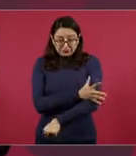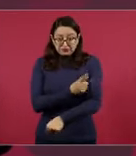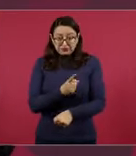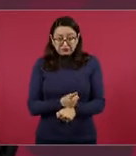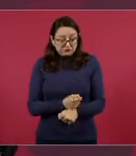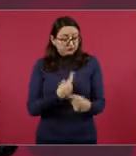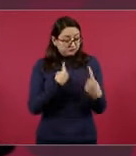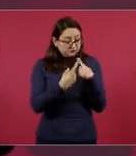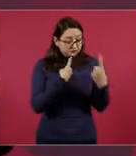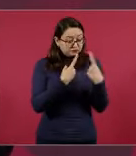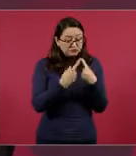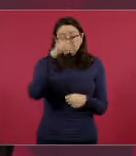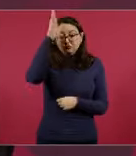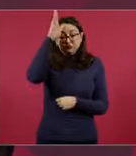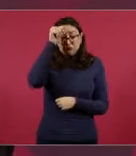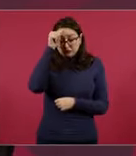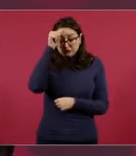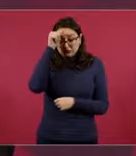Llegamos a muy buenos acuerdos.